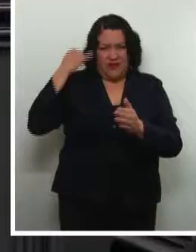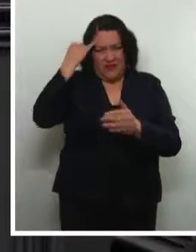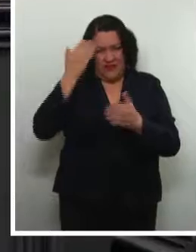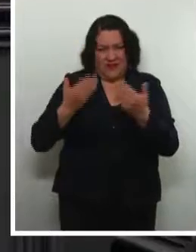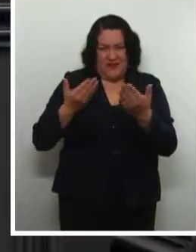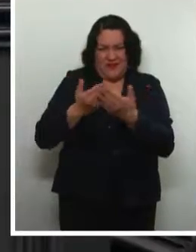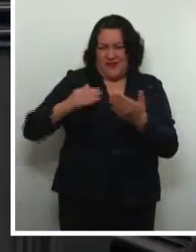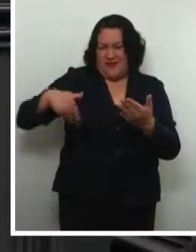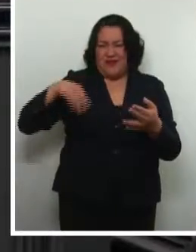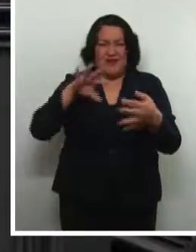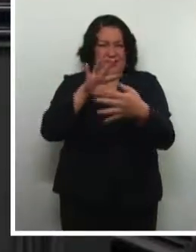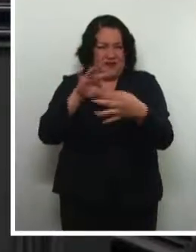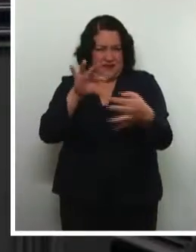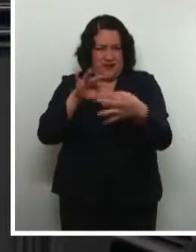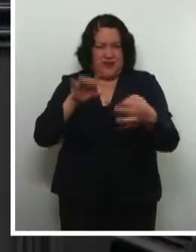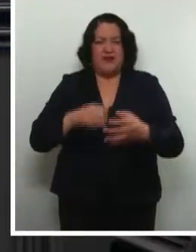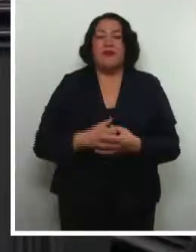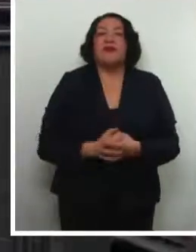los términos presentados.